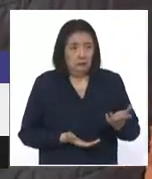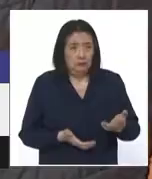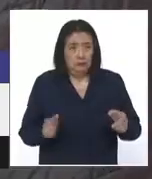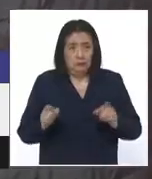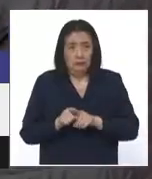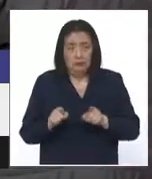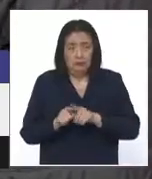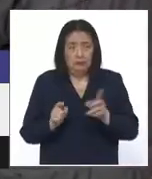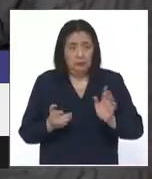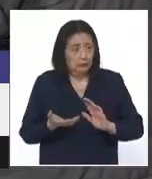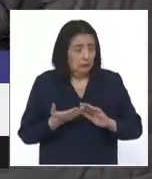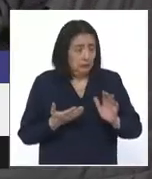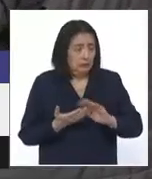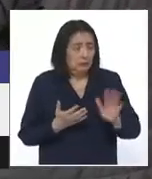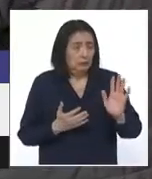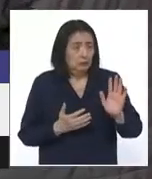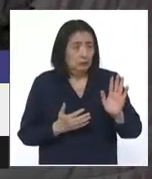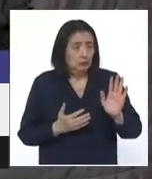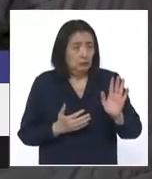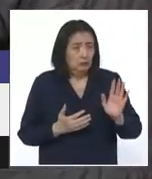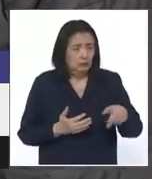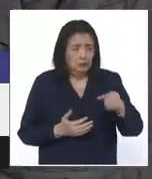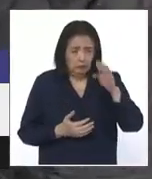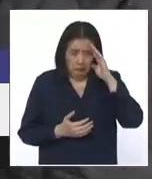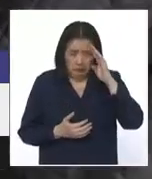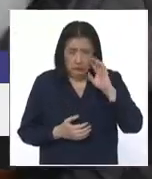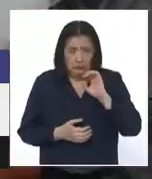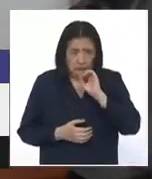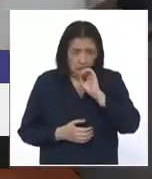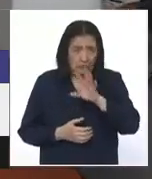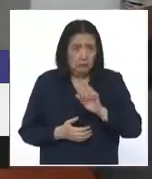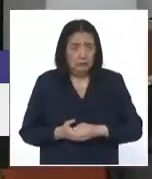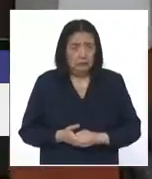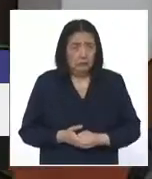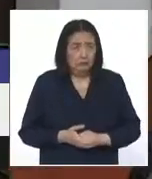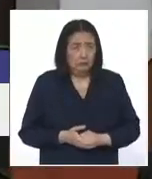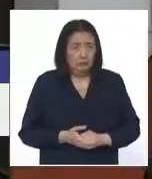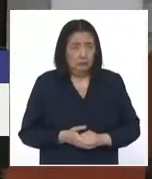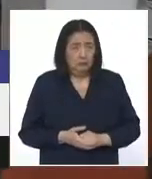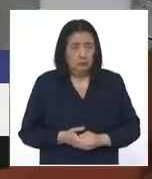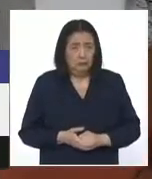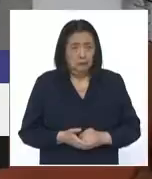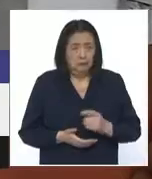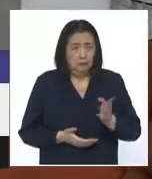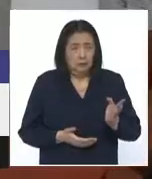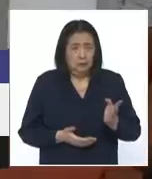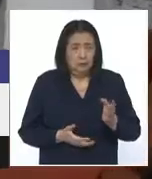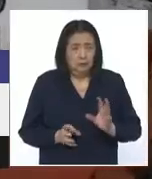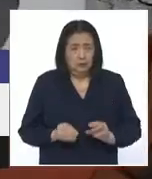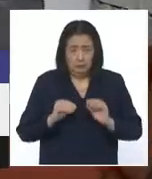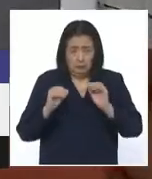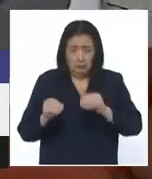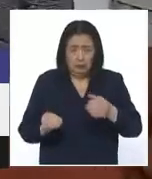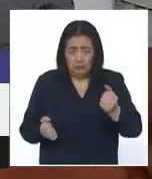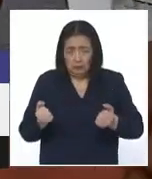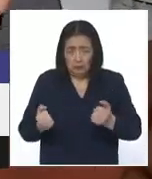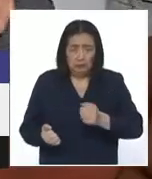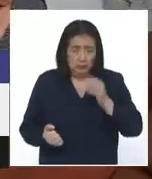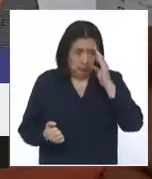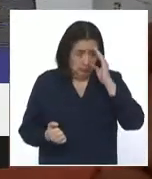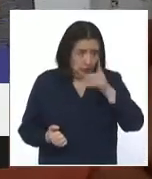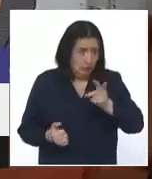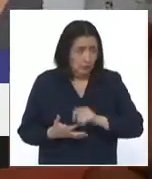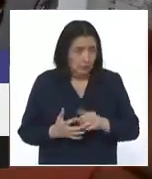además, perdóname Lore, la policía les había dicho que les iban a colocar un patrullaje, iba a haber un